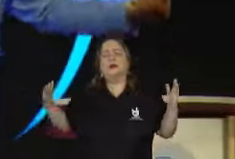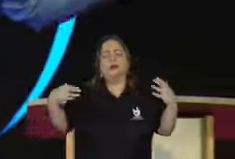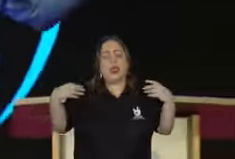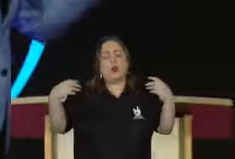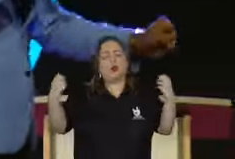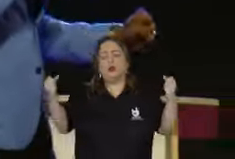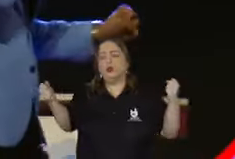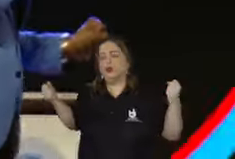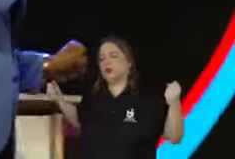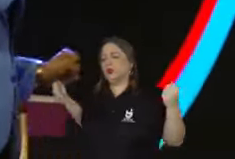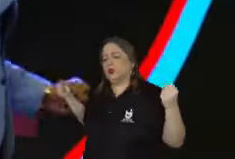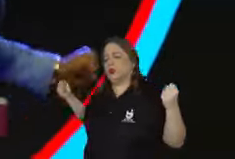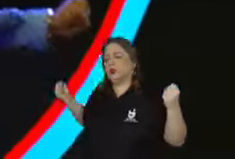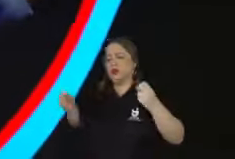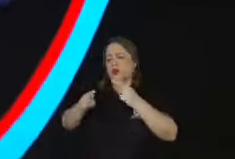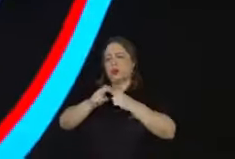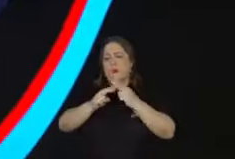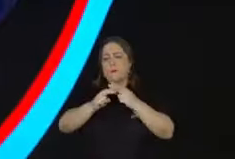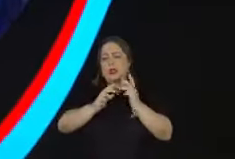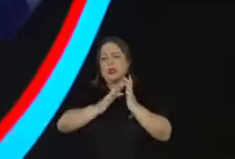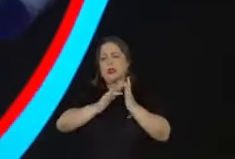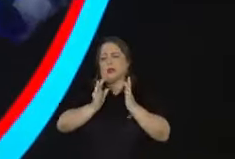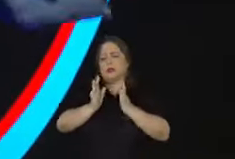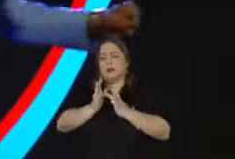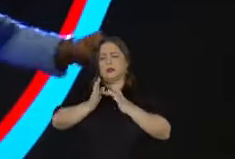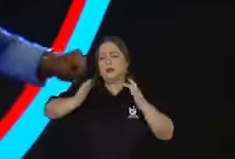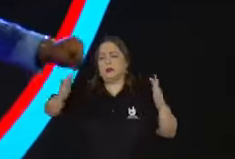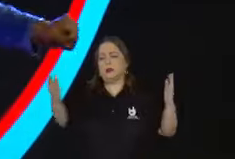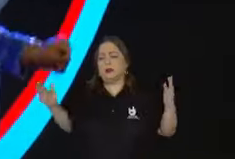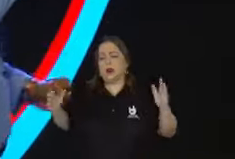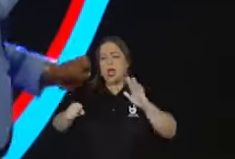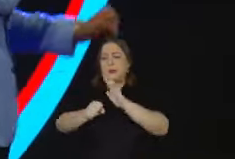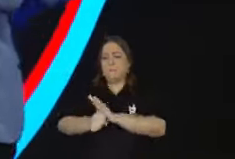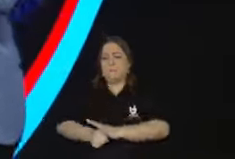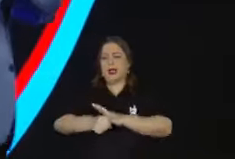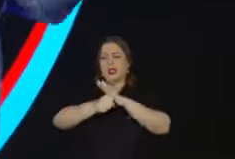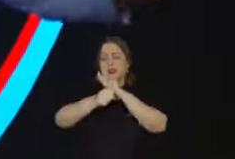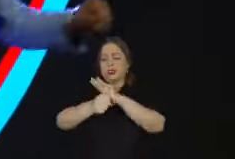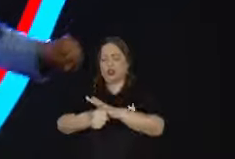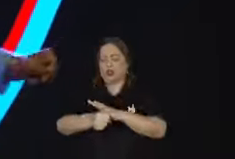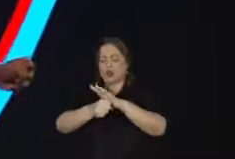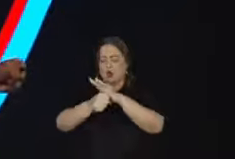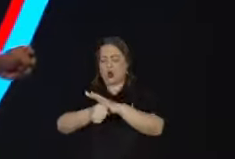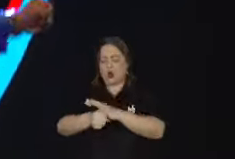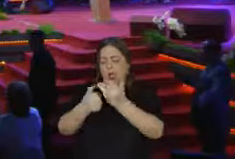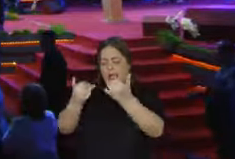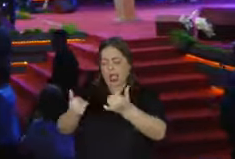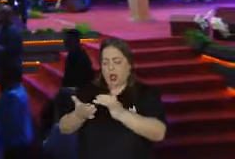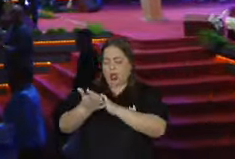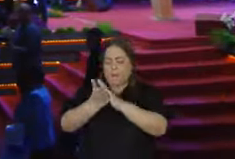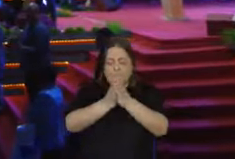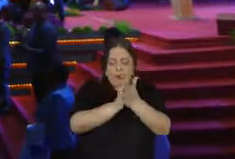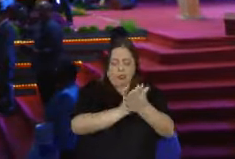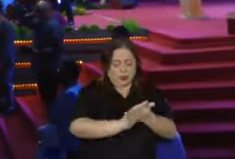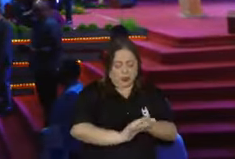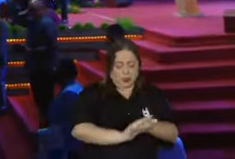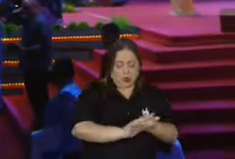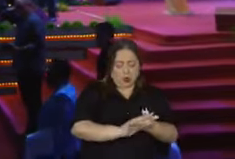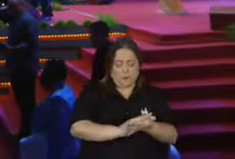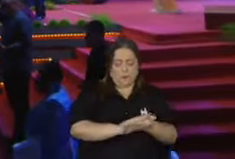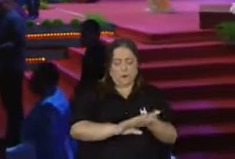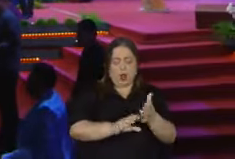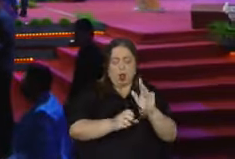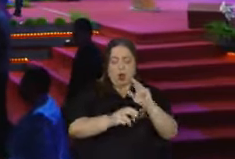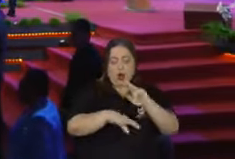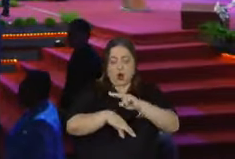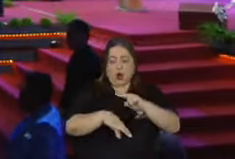Jesús, en el nombre de Jesús. Se normaliza la presión, se normaliza la presión de tu cuerpo, las arterias, los